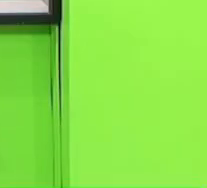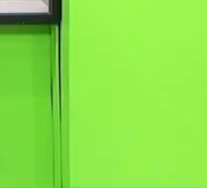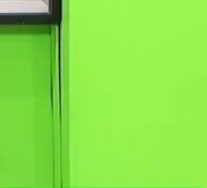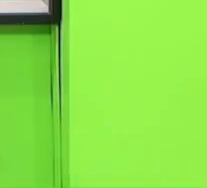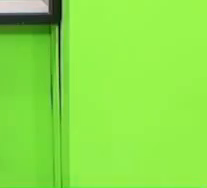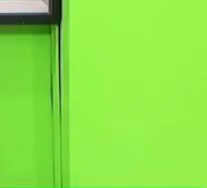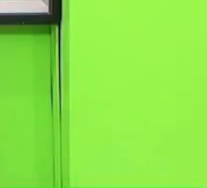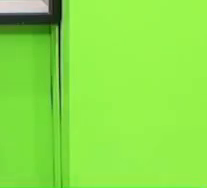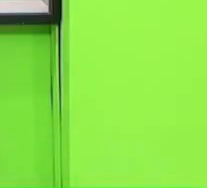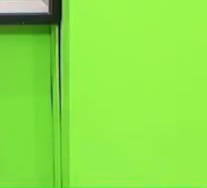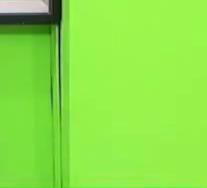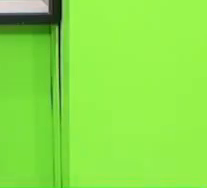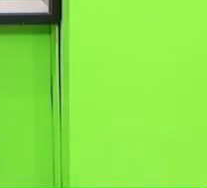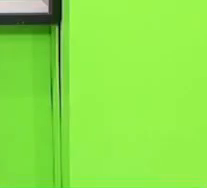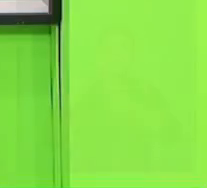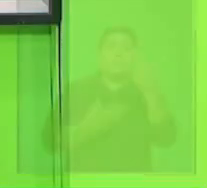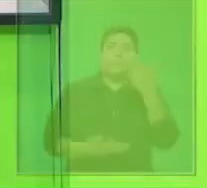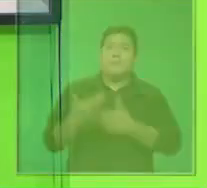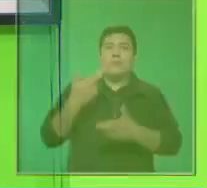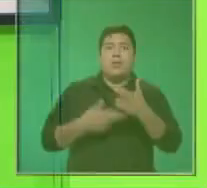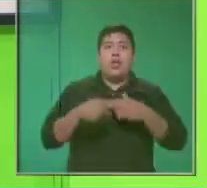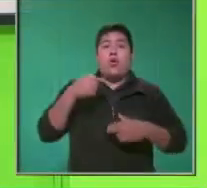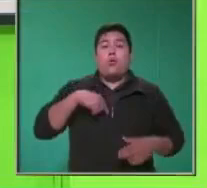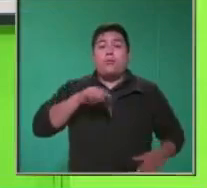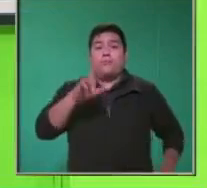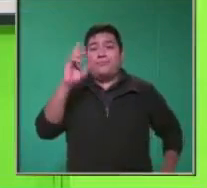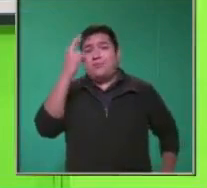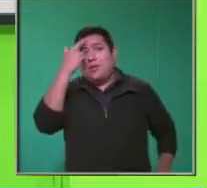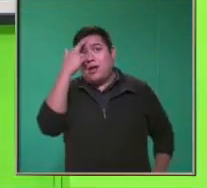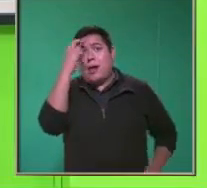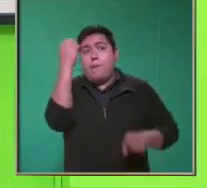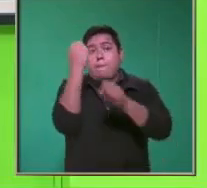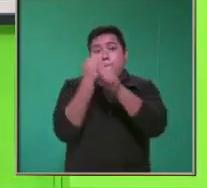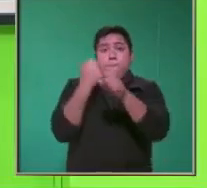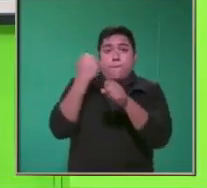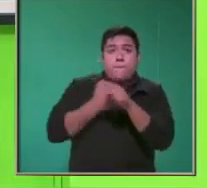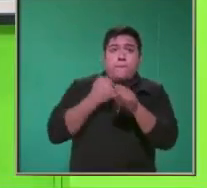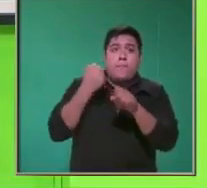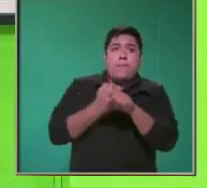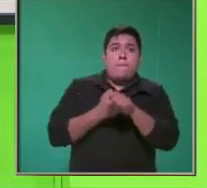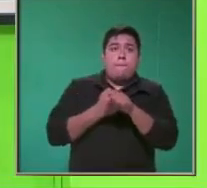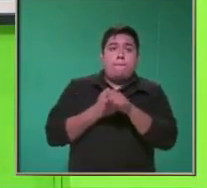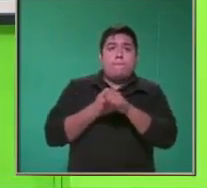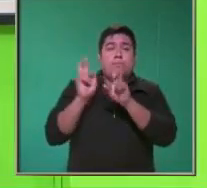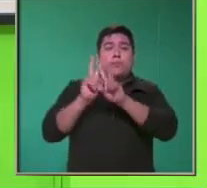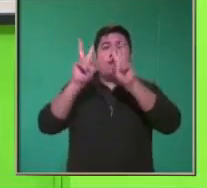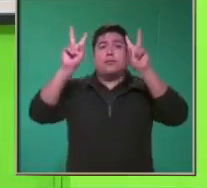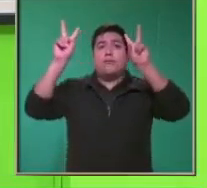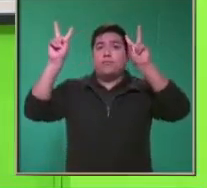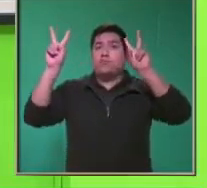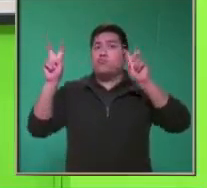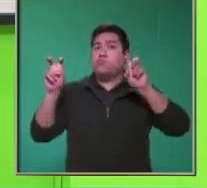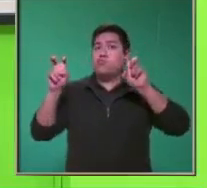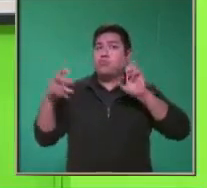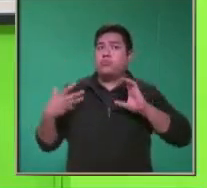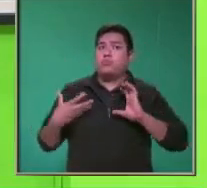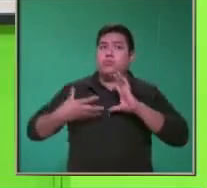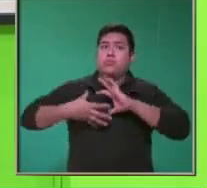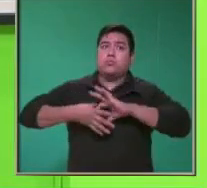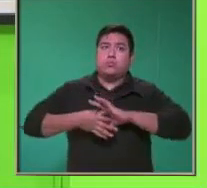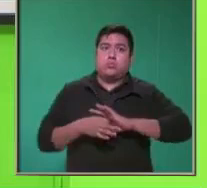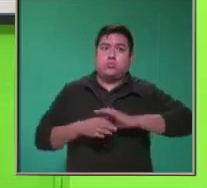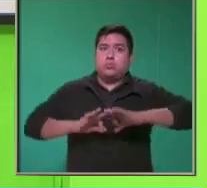Ya estamos de regreso. Te recuerdo que estamos en el repaso de temáticas relacionadas con